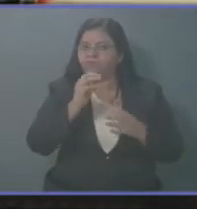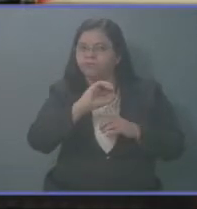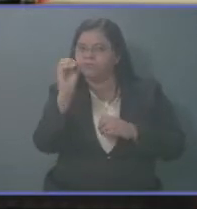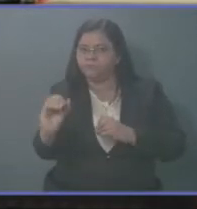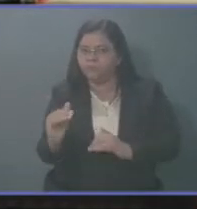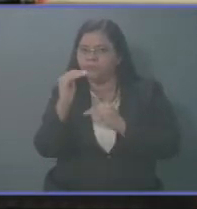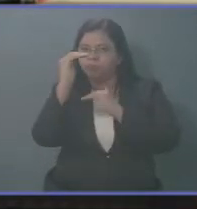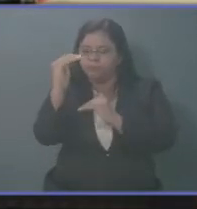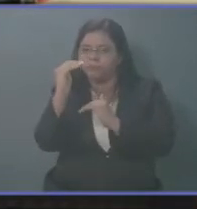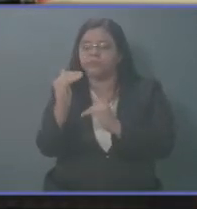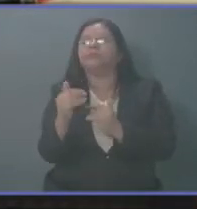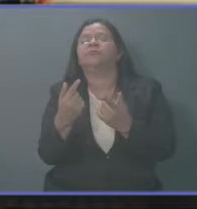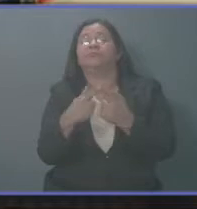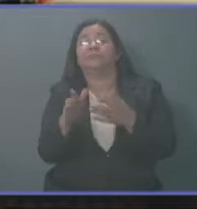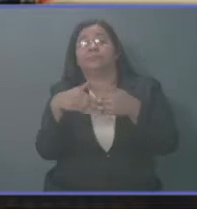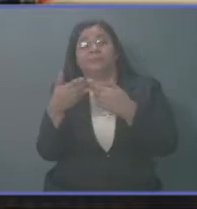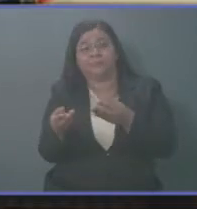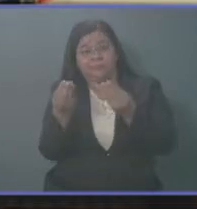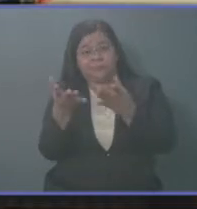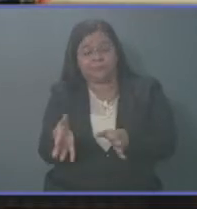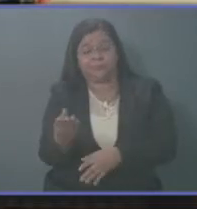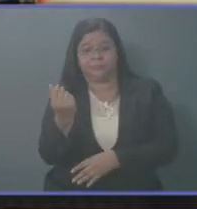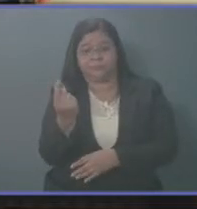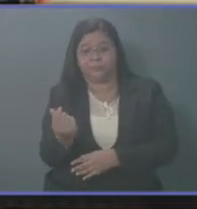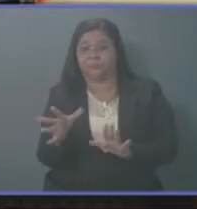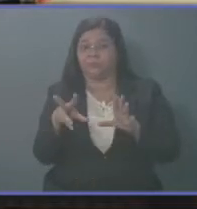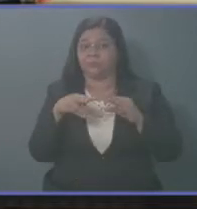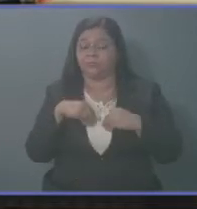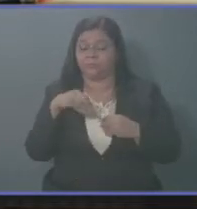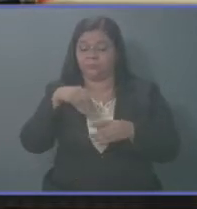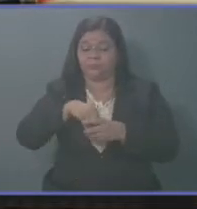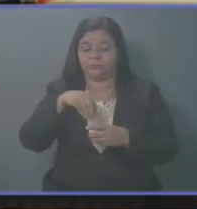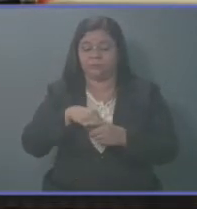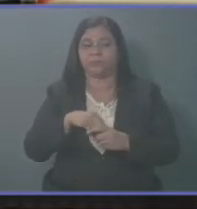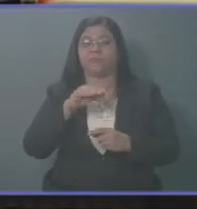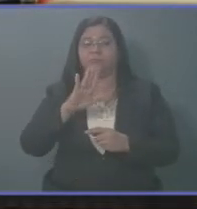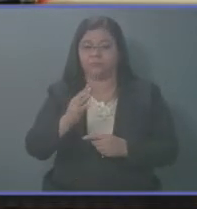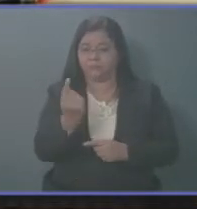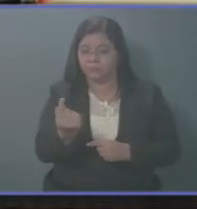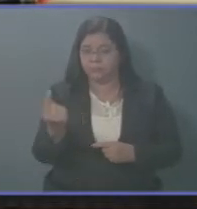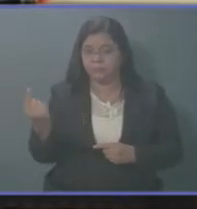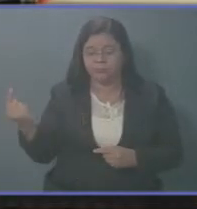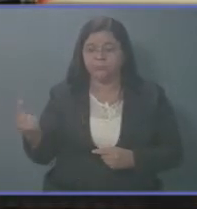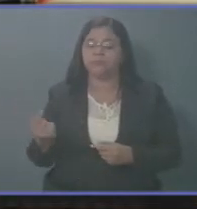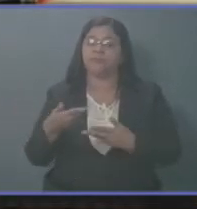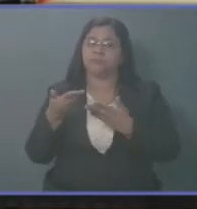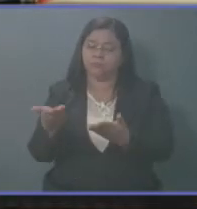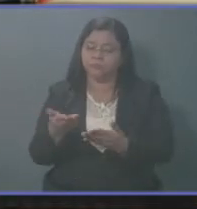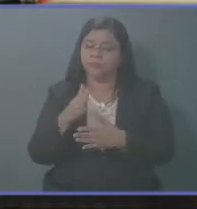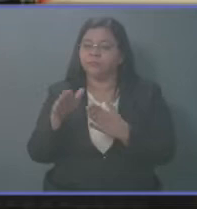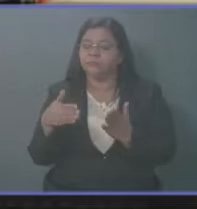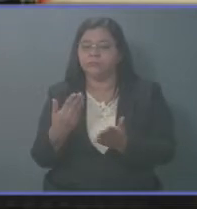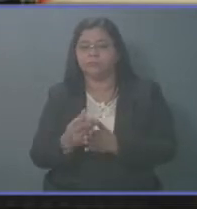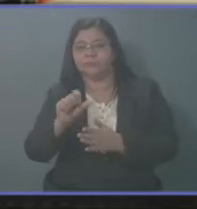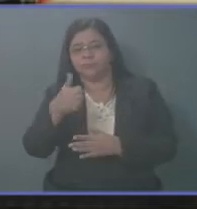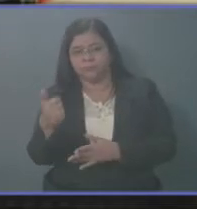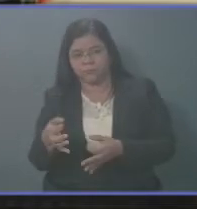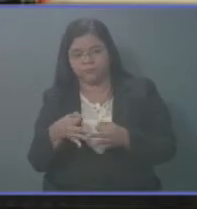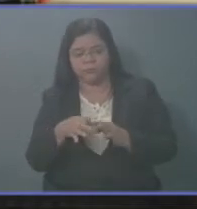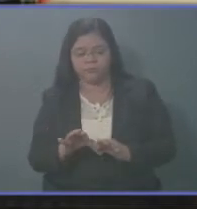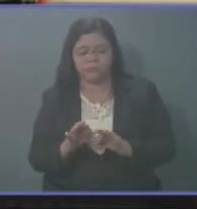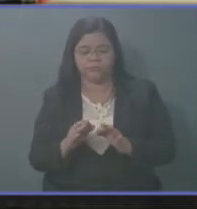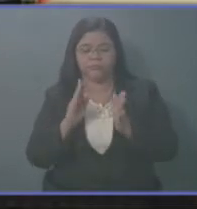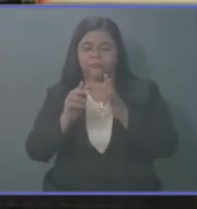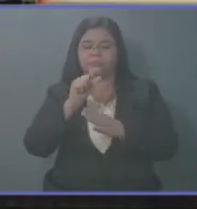establecida, generando pérdidas que afectarían no solo a los bancos, sino a sus acreedores, depositantes, que es otra fuente de fondeo para las